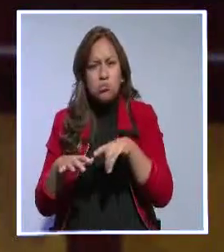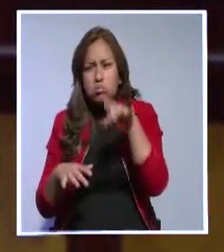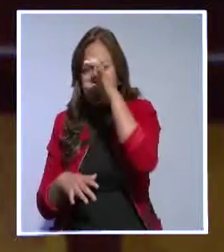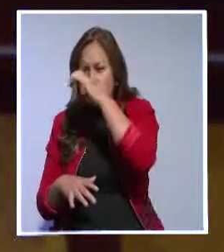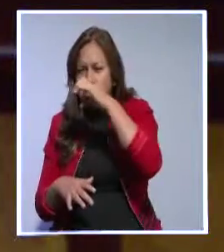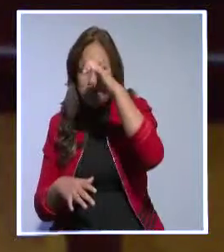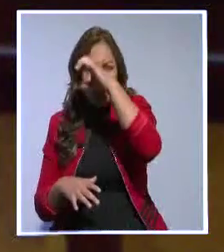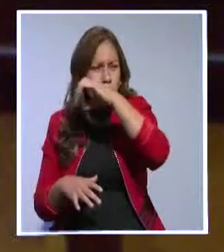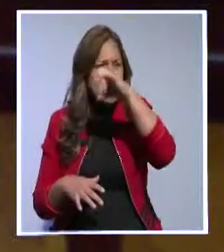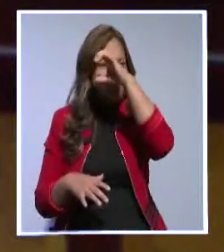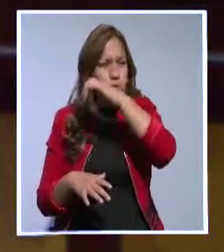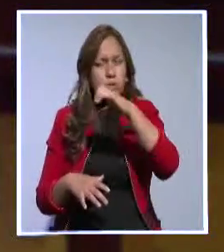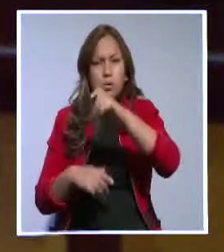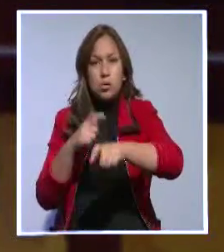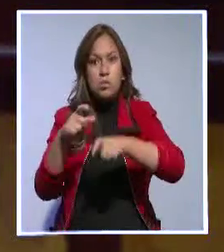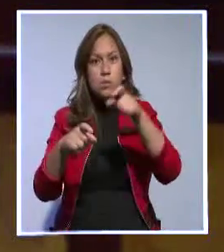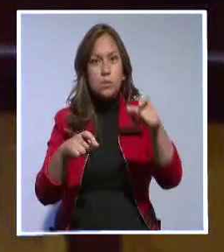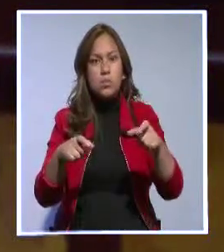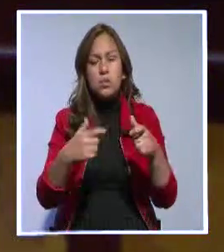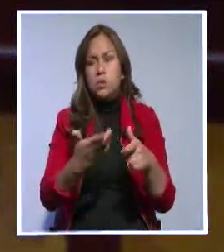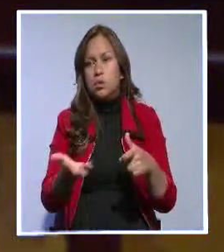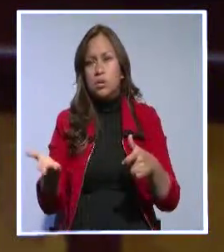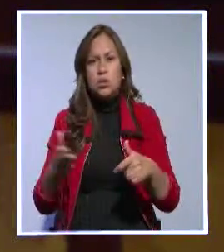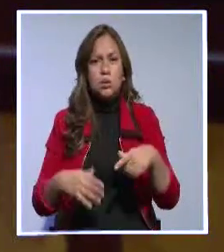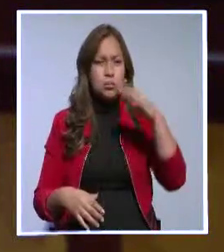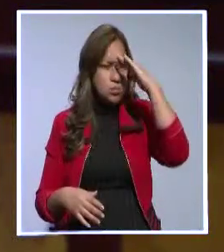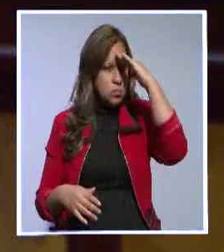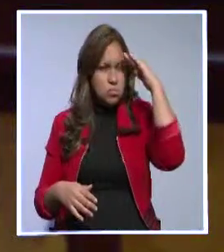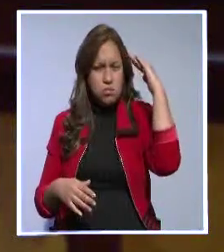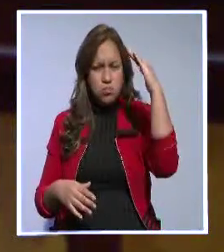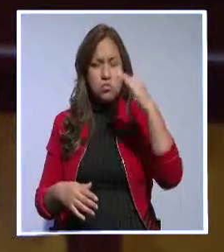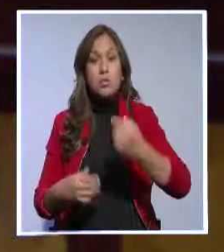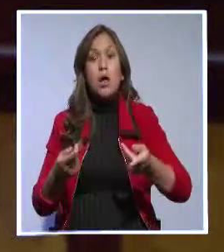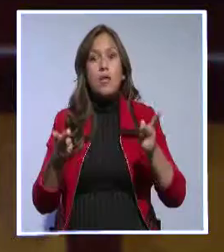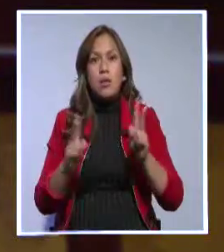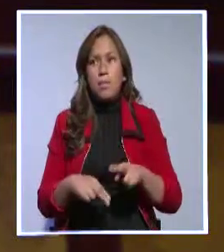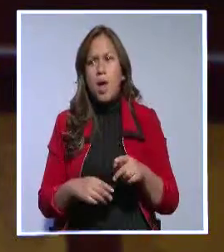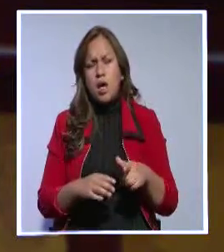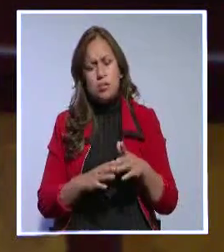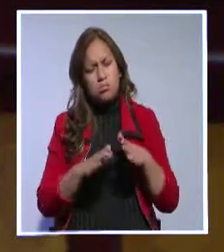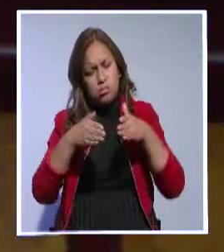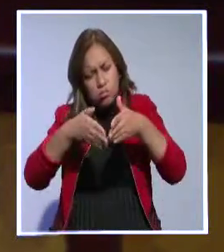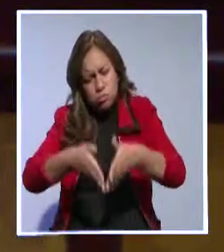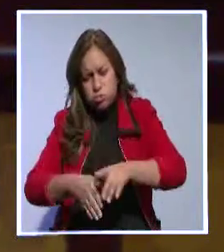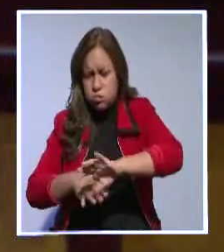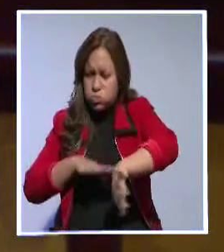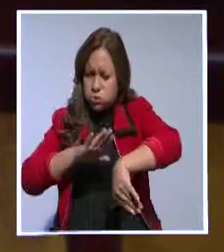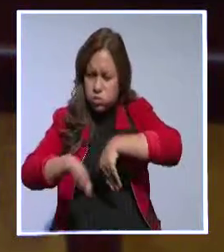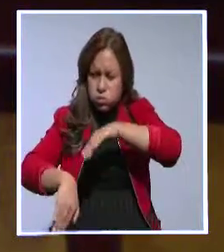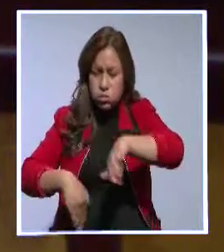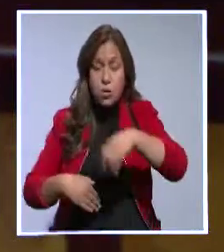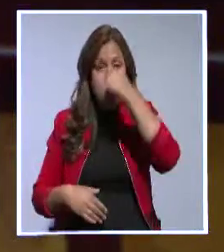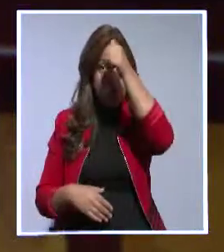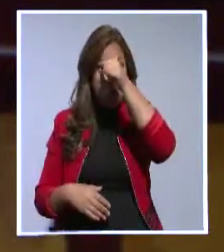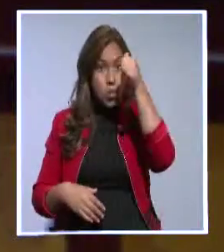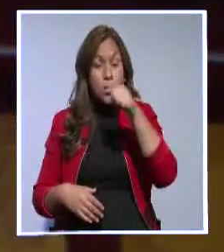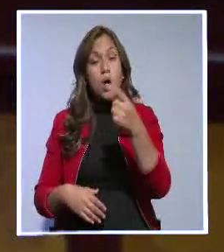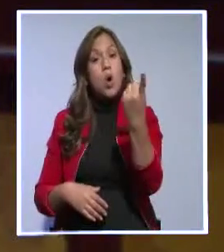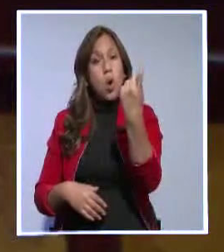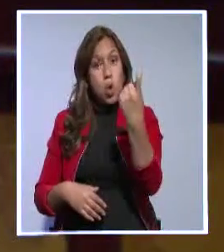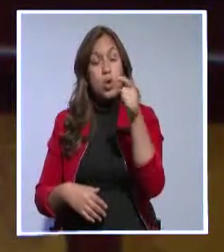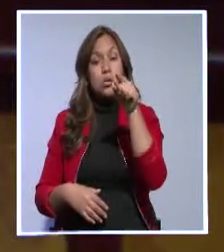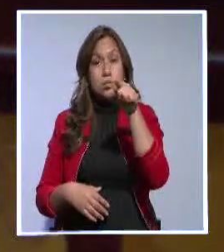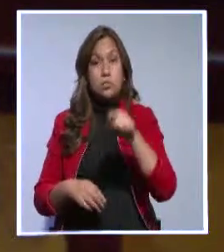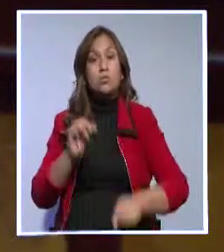personal a pie los buzos del gir se sumergieron y es así que este el domingo a las 11 y 46 en una de las